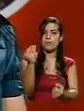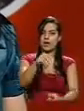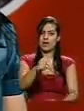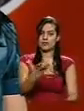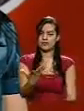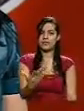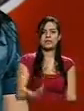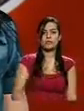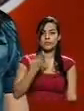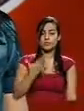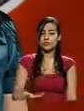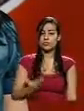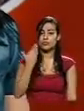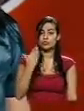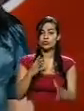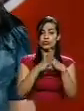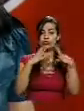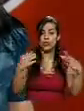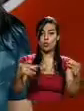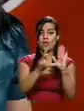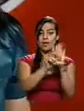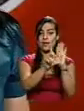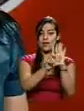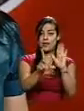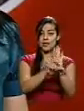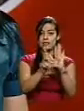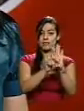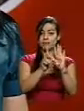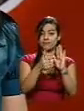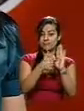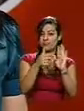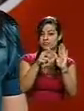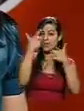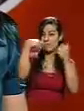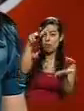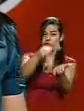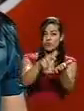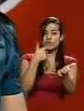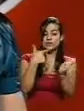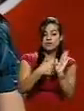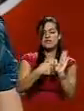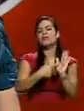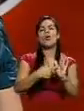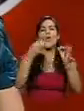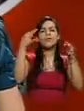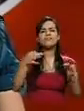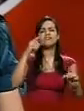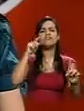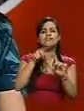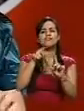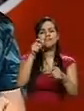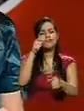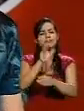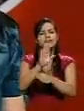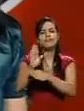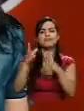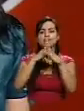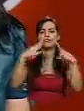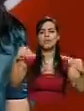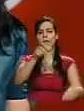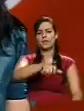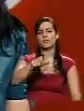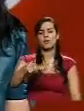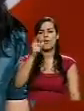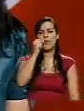eso la importancia de esta ley habilitante que garantiza la atención inmediata a los compañeros